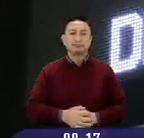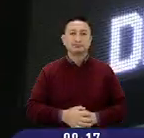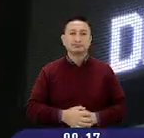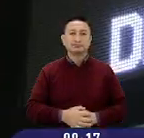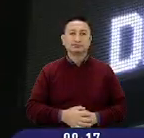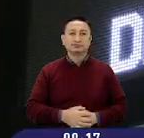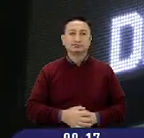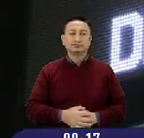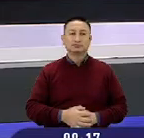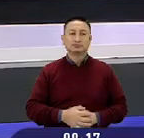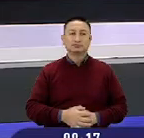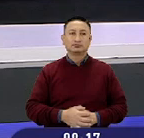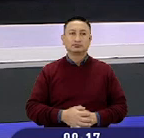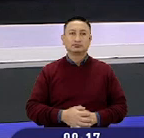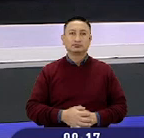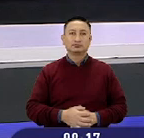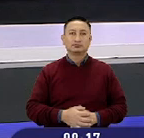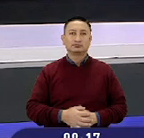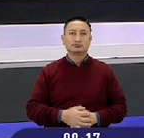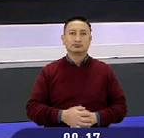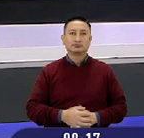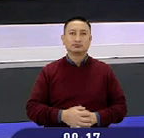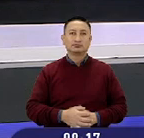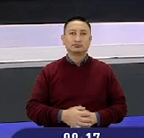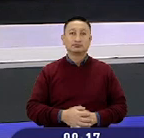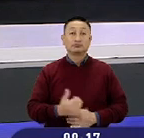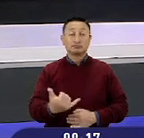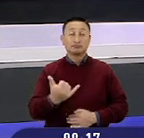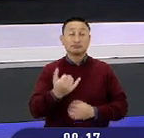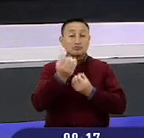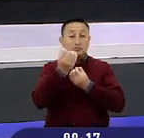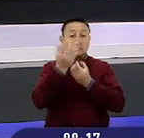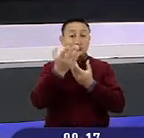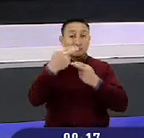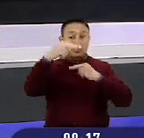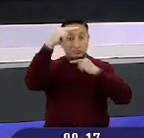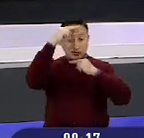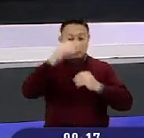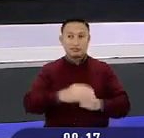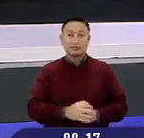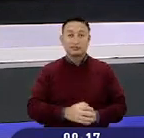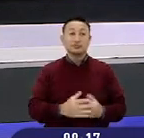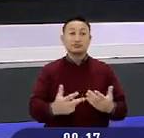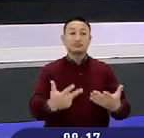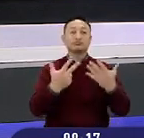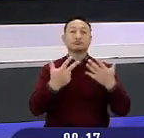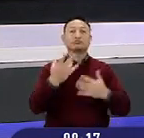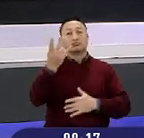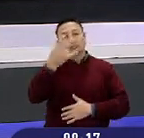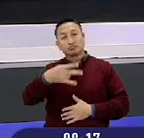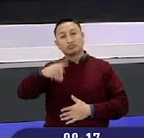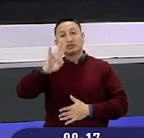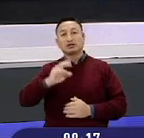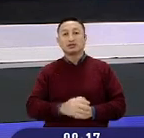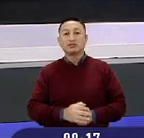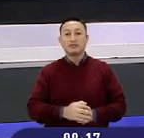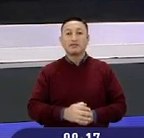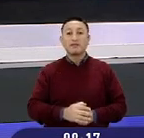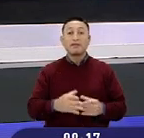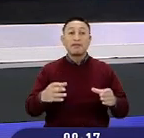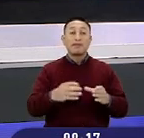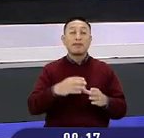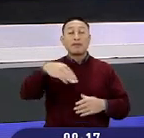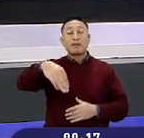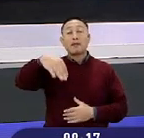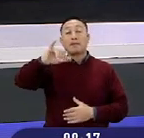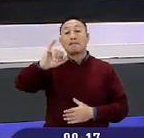Informó Javier Rosero. Momento de contarles más noticias. Son las 8:17. En el sector Miranda, en el